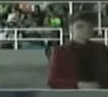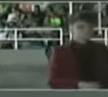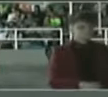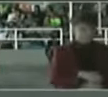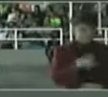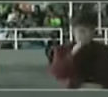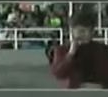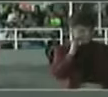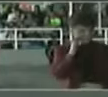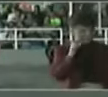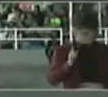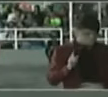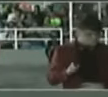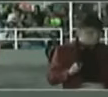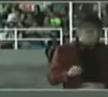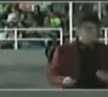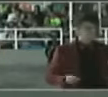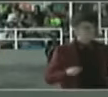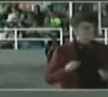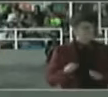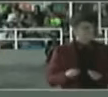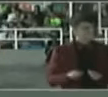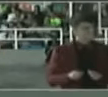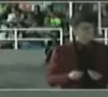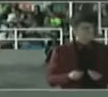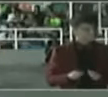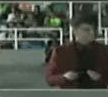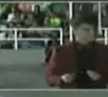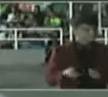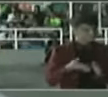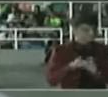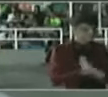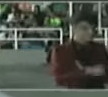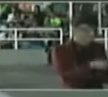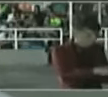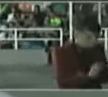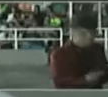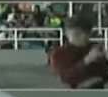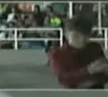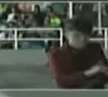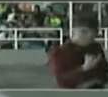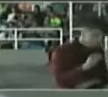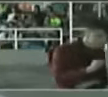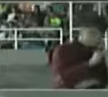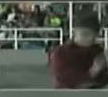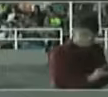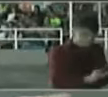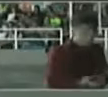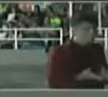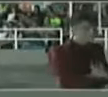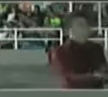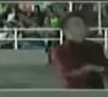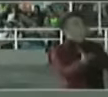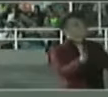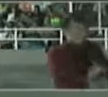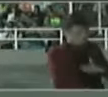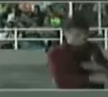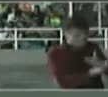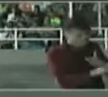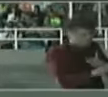Elías hizo que el pueblo pudiera determinarse y les dice: ¿hasta cuándo